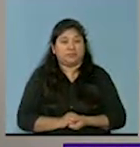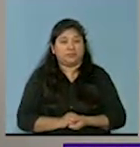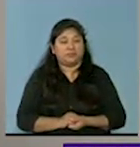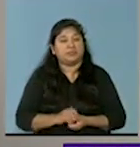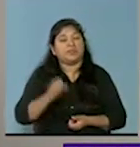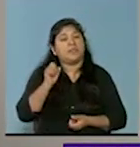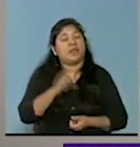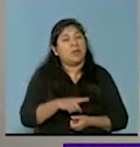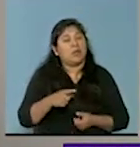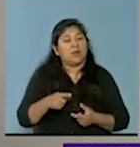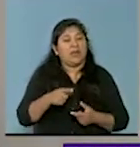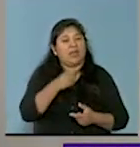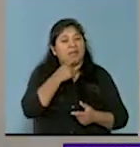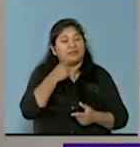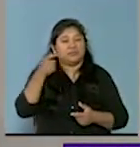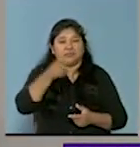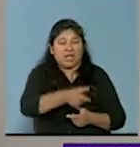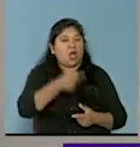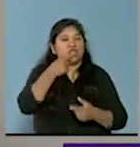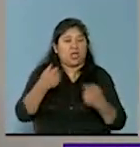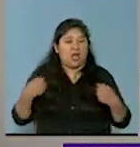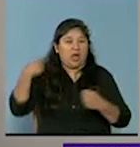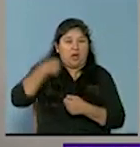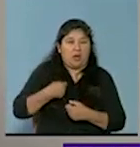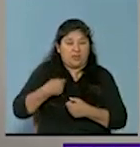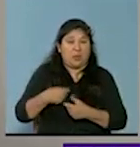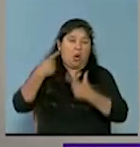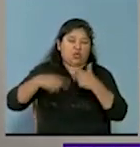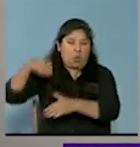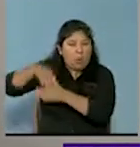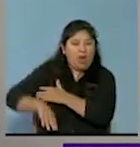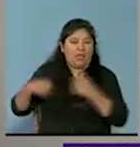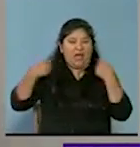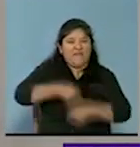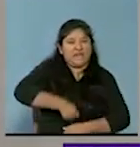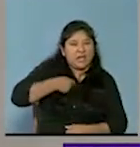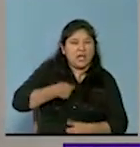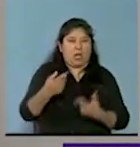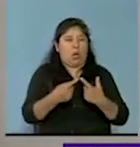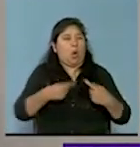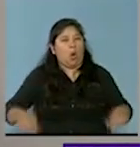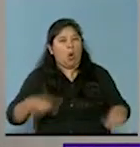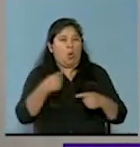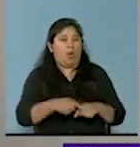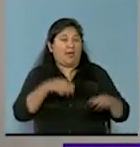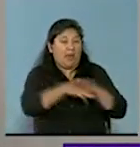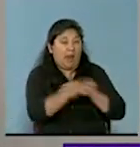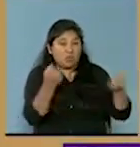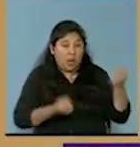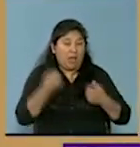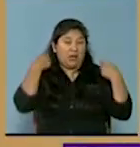en la cartera en el bolso este también es recomendable y unión hay gente que te dice yo quiero pero me da miedo acercarme tienen miedo